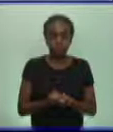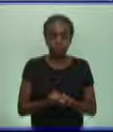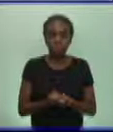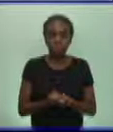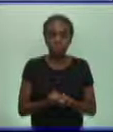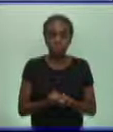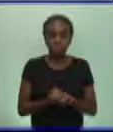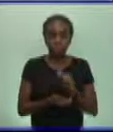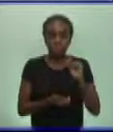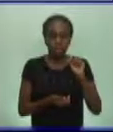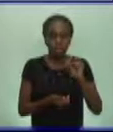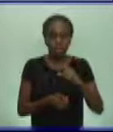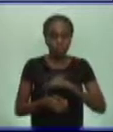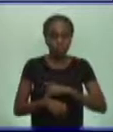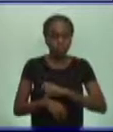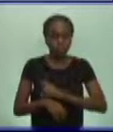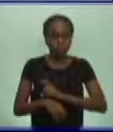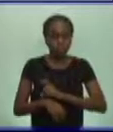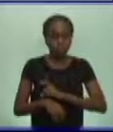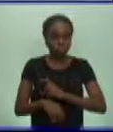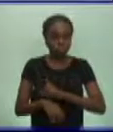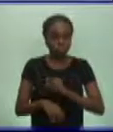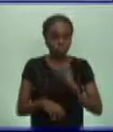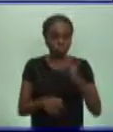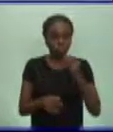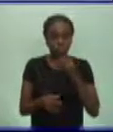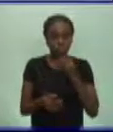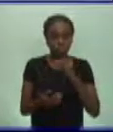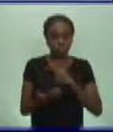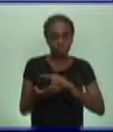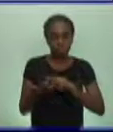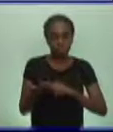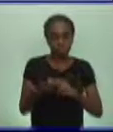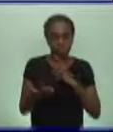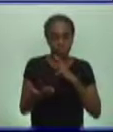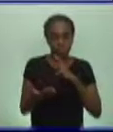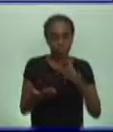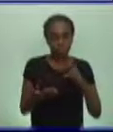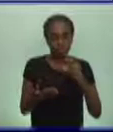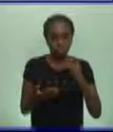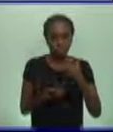Aquí te voy a dar unos instantes para que respondas con mucho acierto.